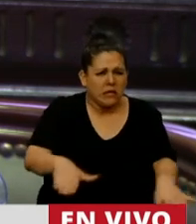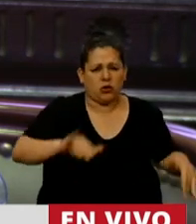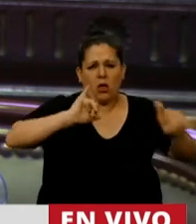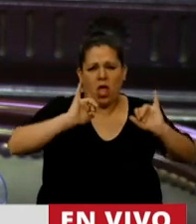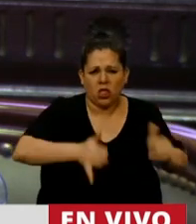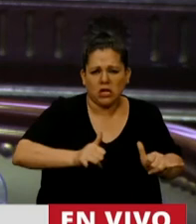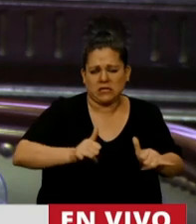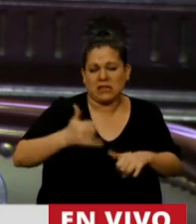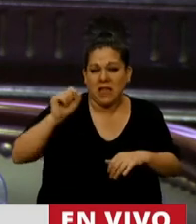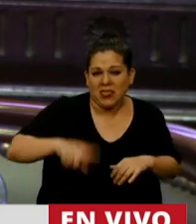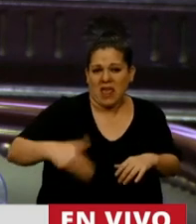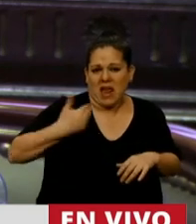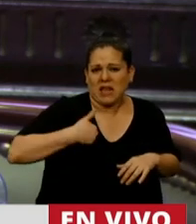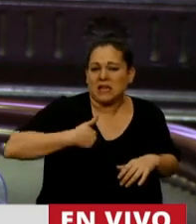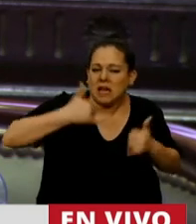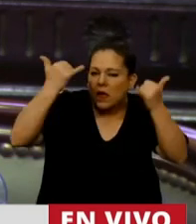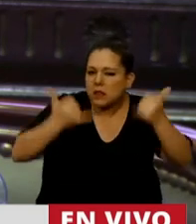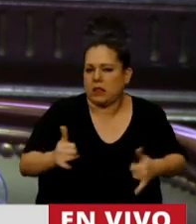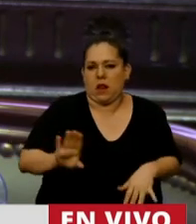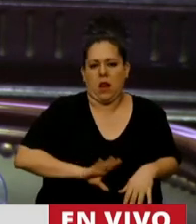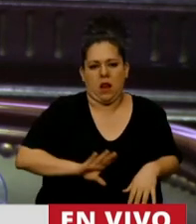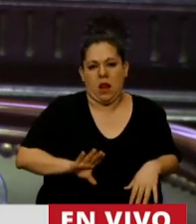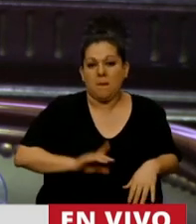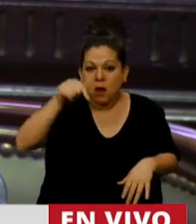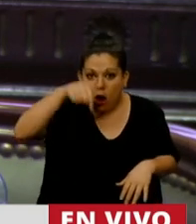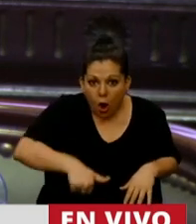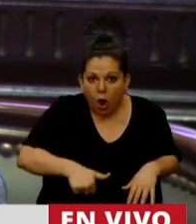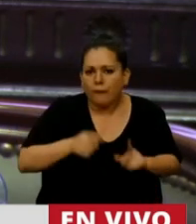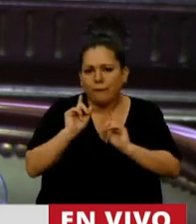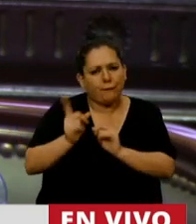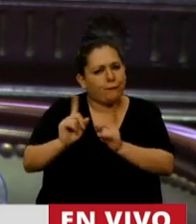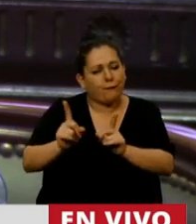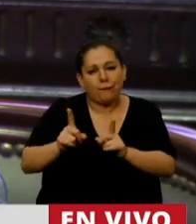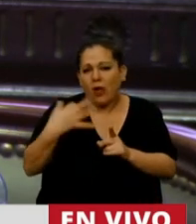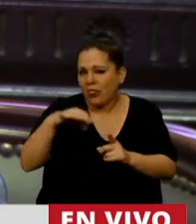argentinos que tienen hambre hoy y seguirán teniendo si no